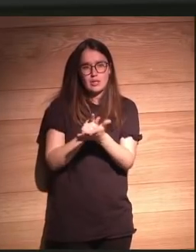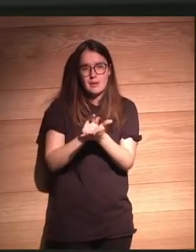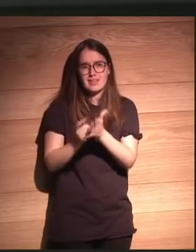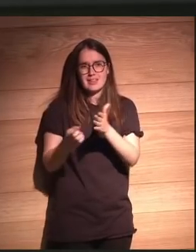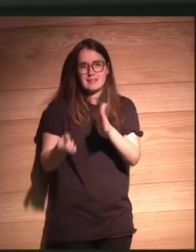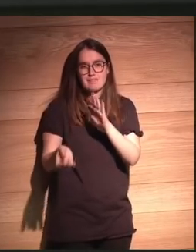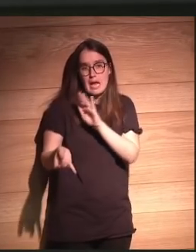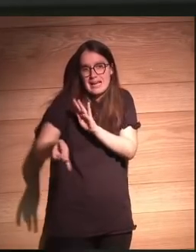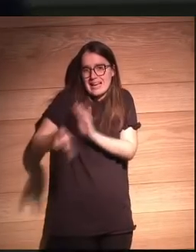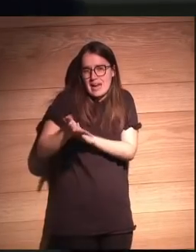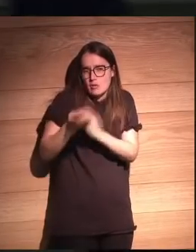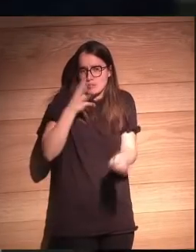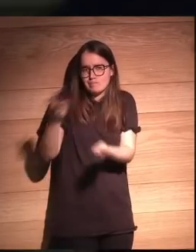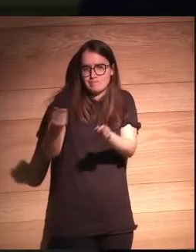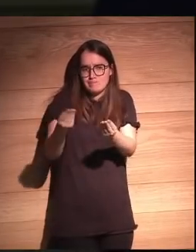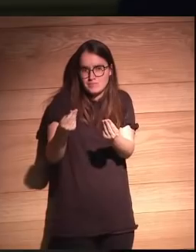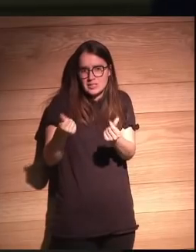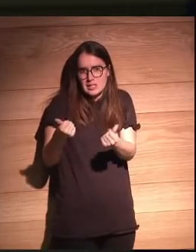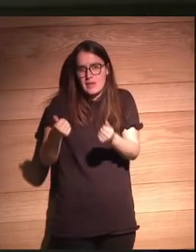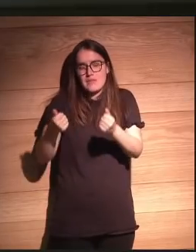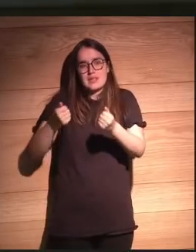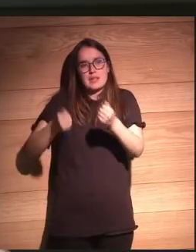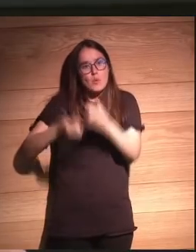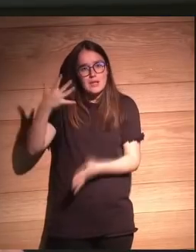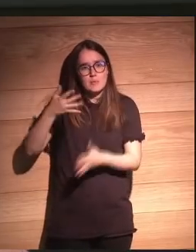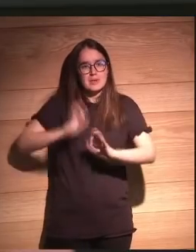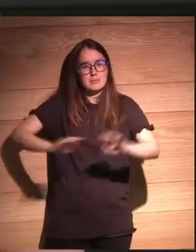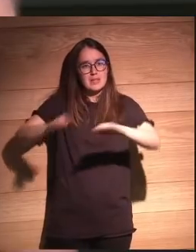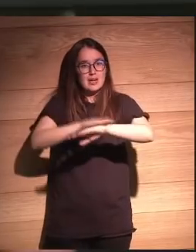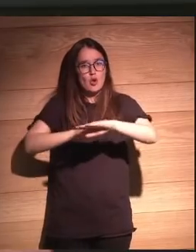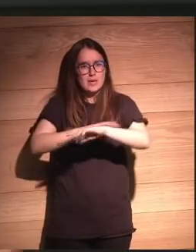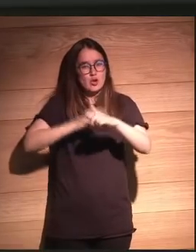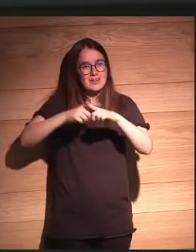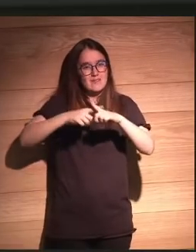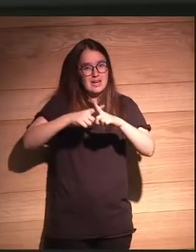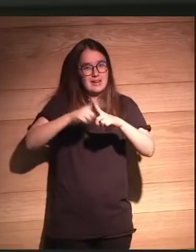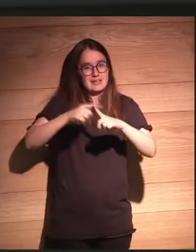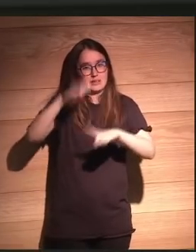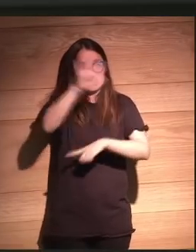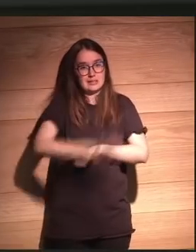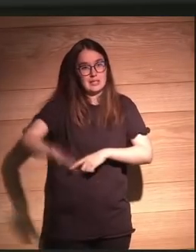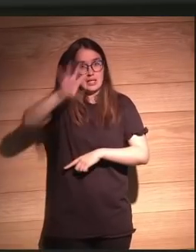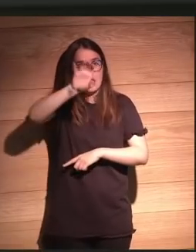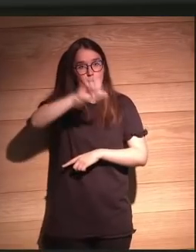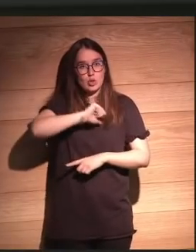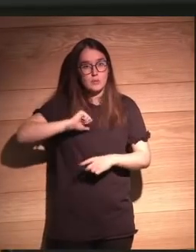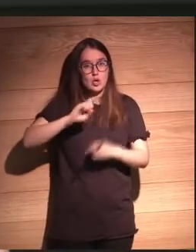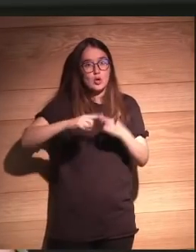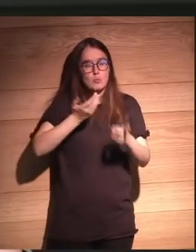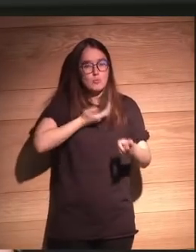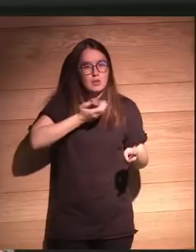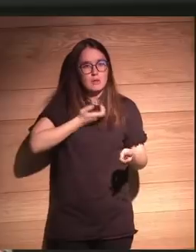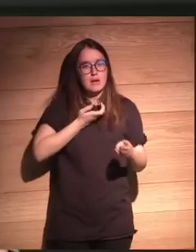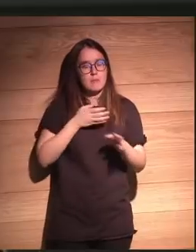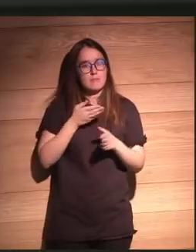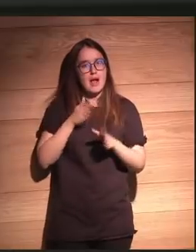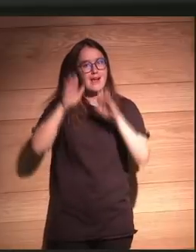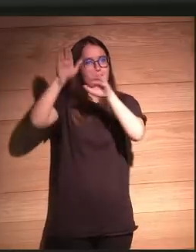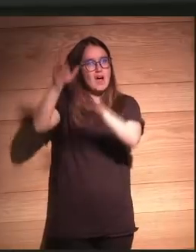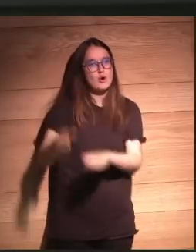burbuja inmobiliaria, pero sobre todo para que el Estado, el gobierno, a niveles estatal, autonómico y municipal, se posicionaran del